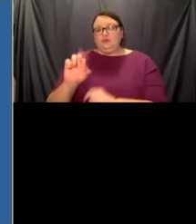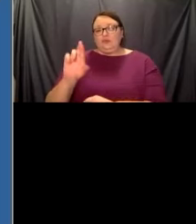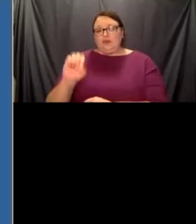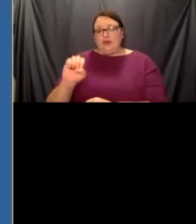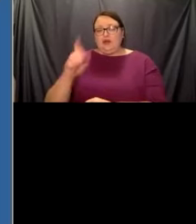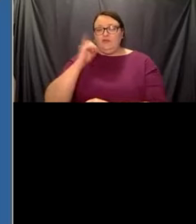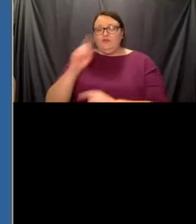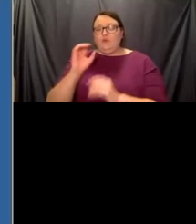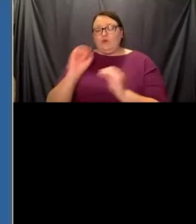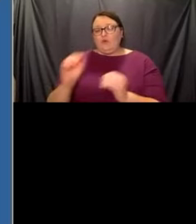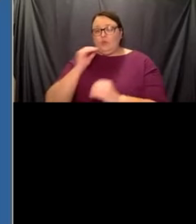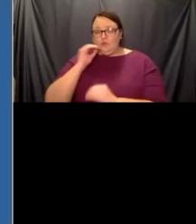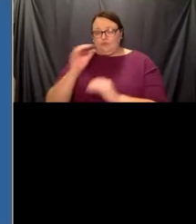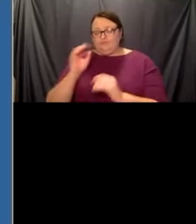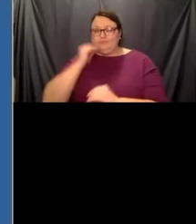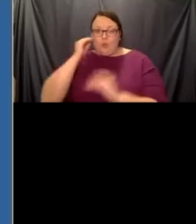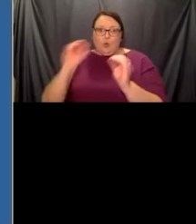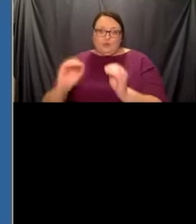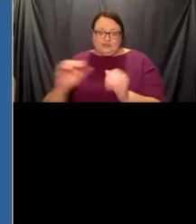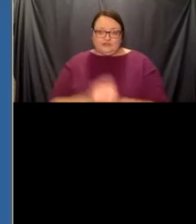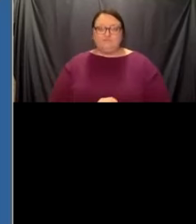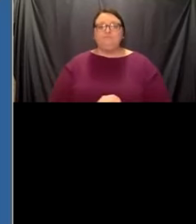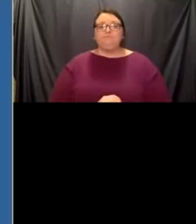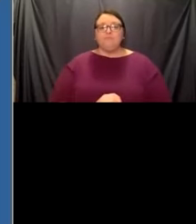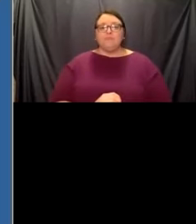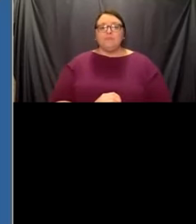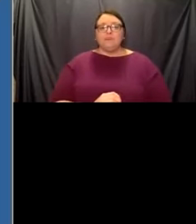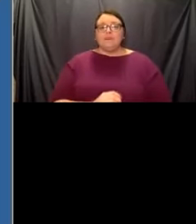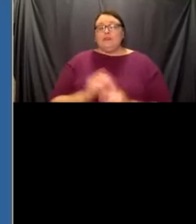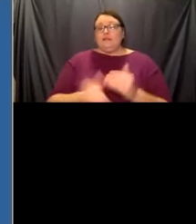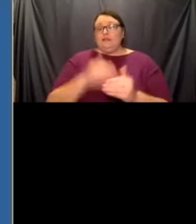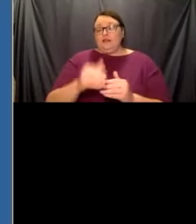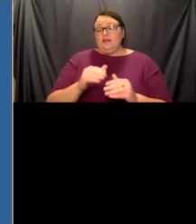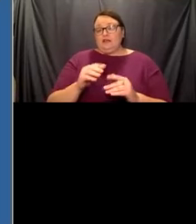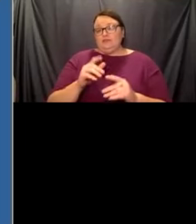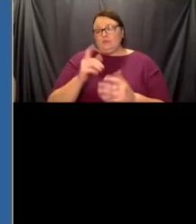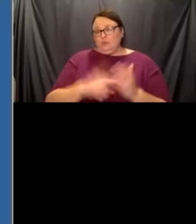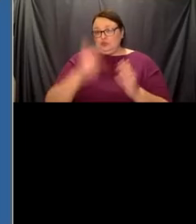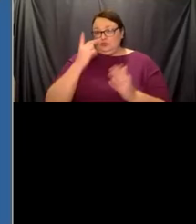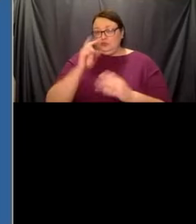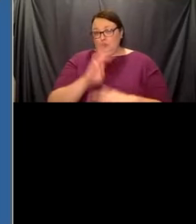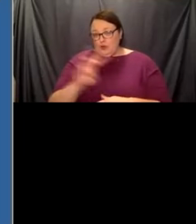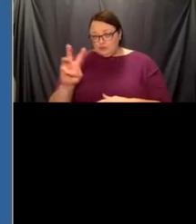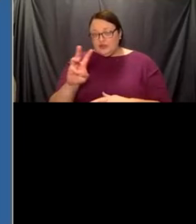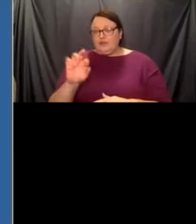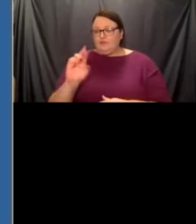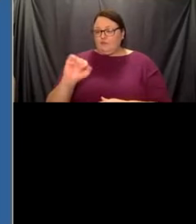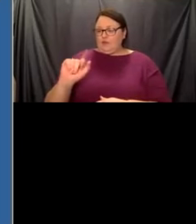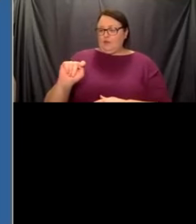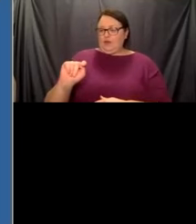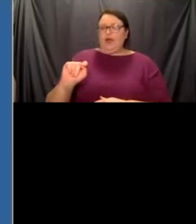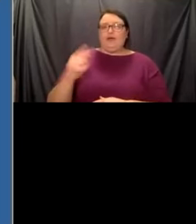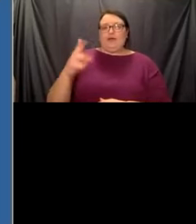CDBG, Home y ESG por sus siglas en inglés. También tiene discusiones sobre otras actividades